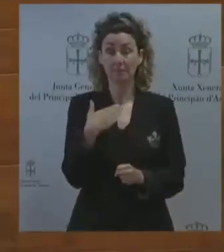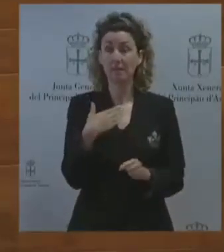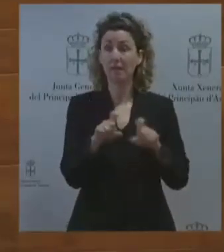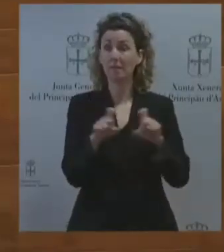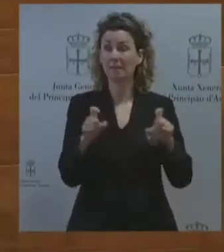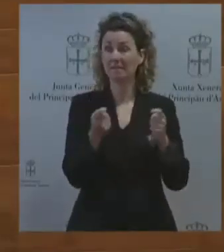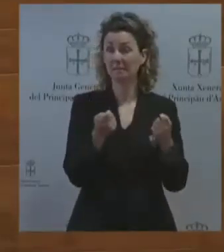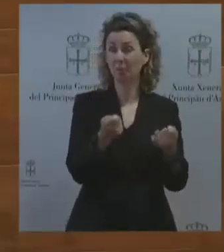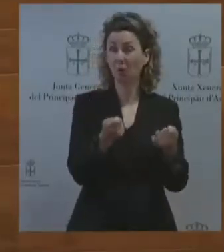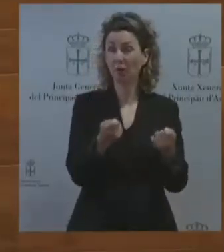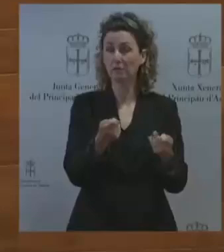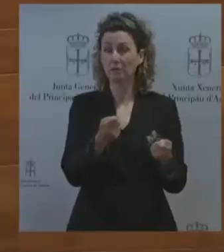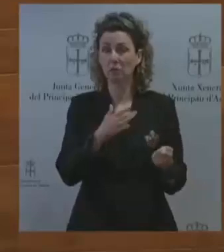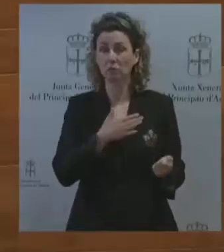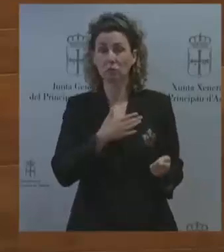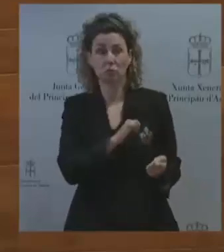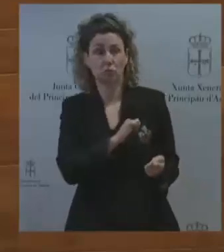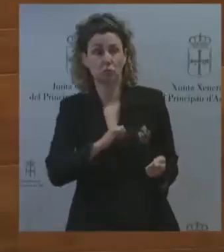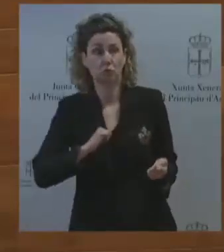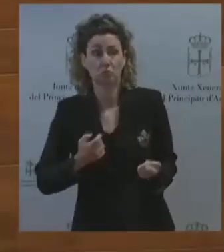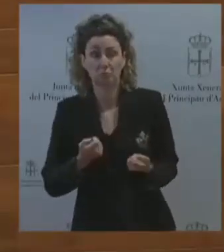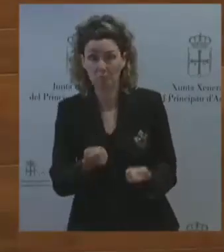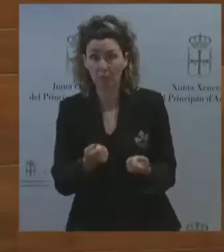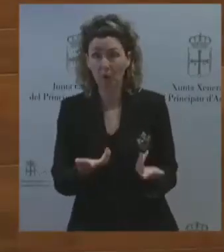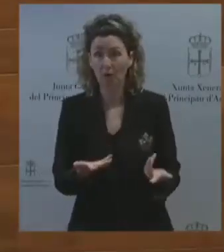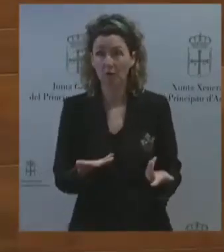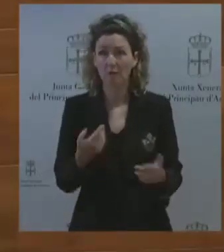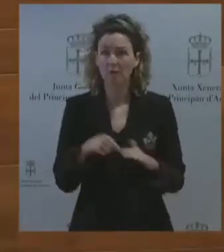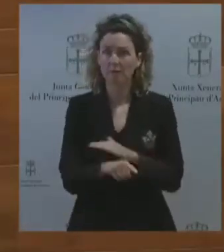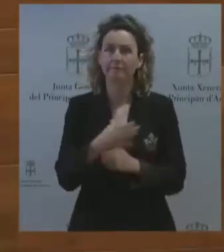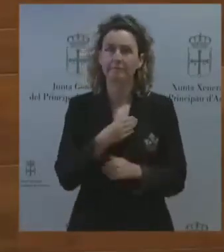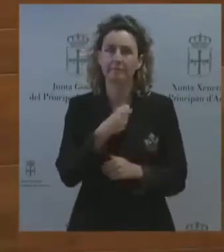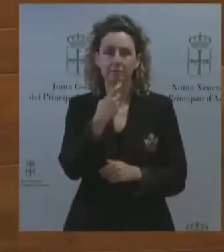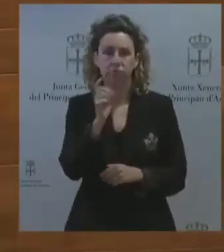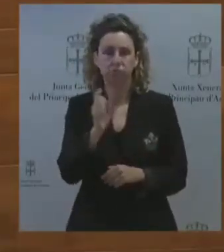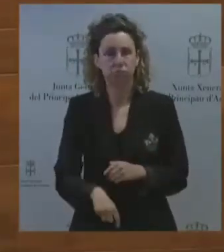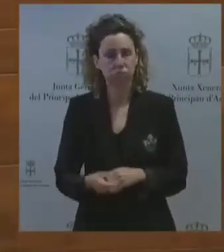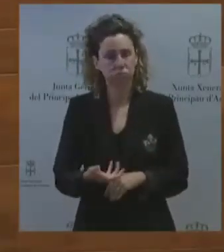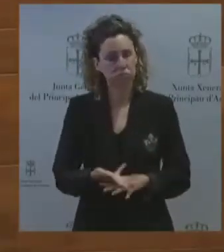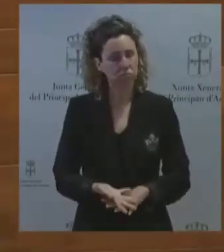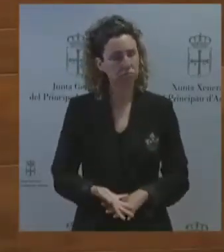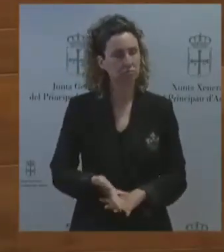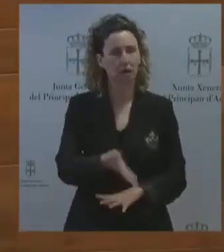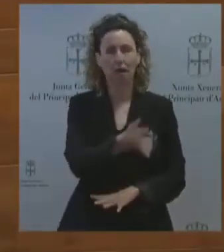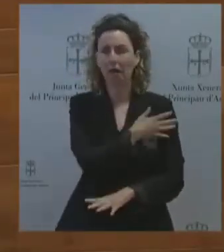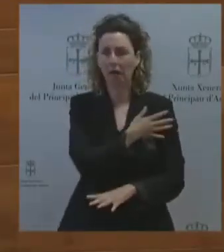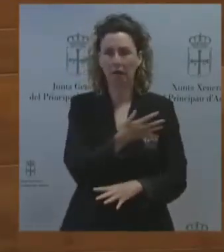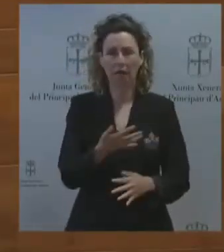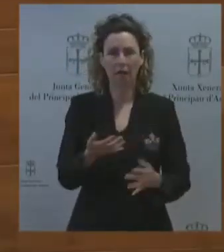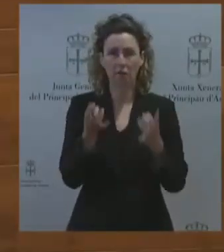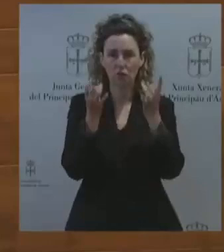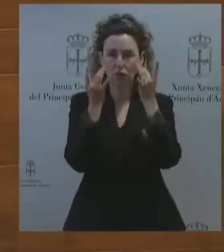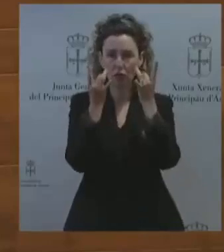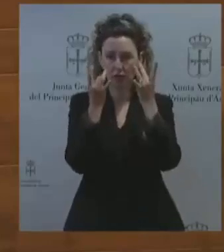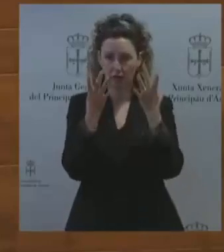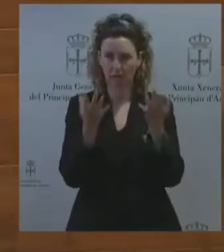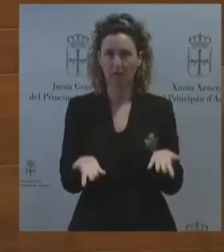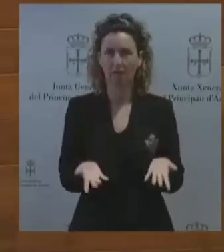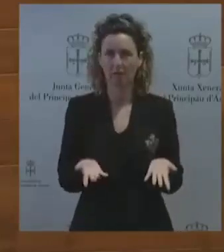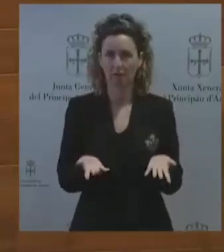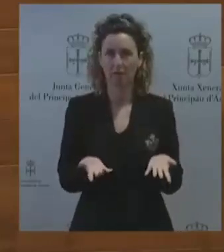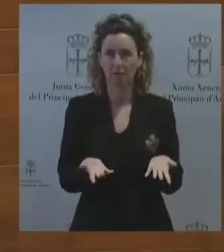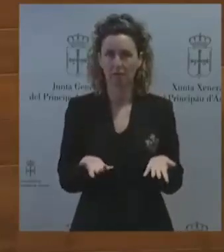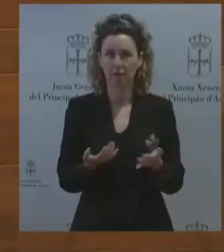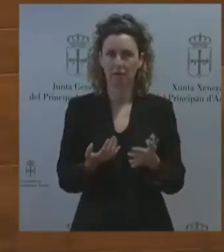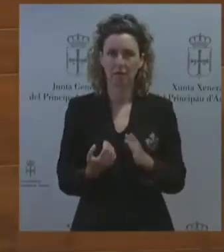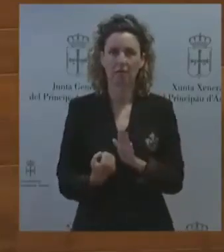la excesiva burocracia que ustedes han inventado, aunque hoy le declaran la guerra, y la excesiva presión fiscal les obliga a cerrar